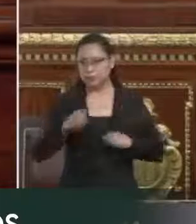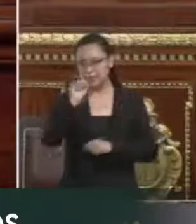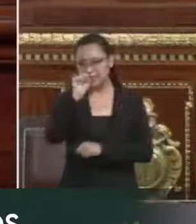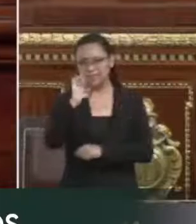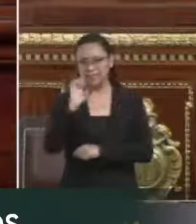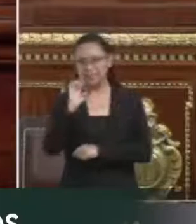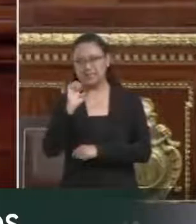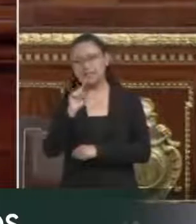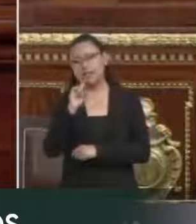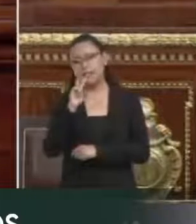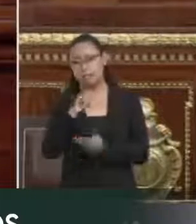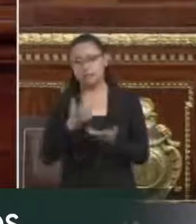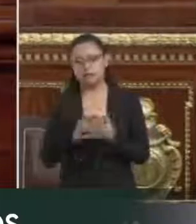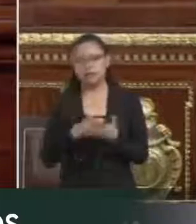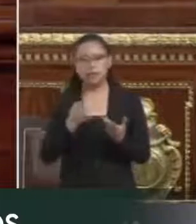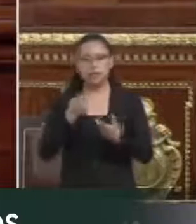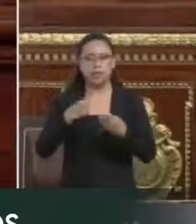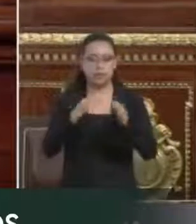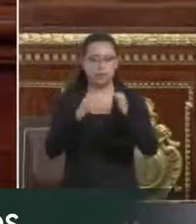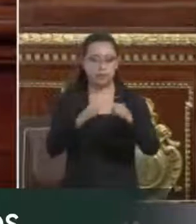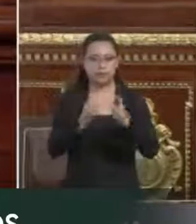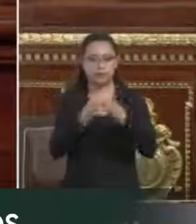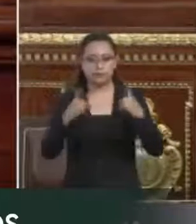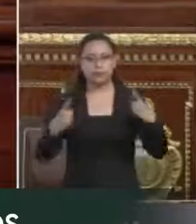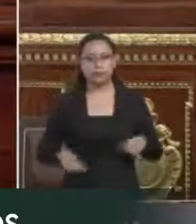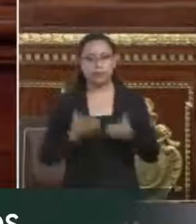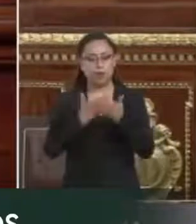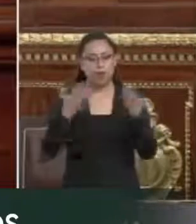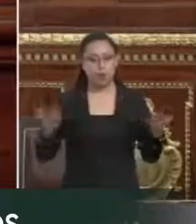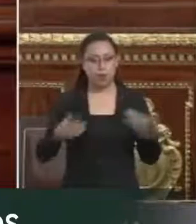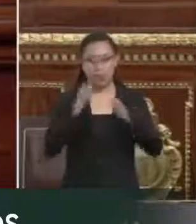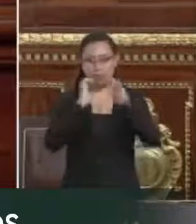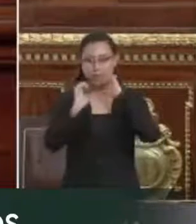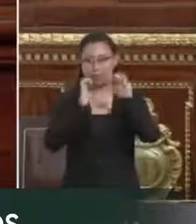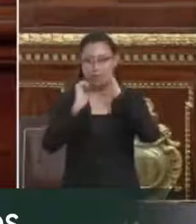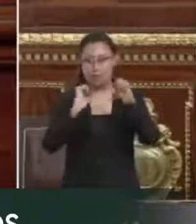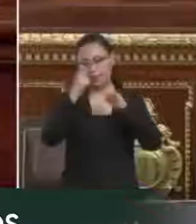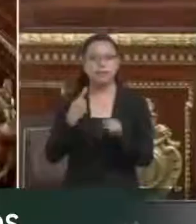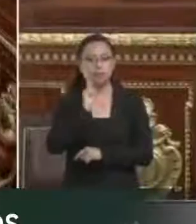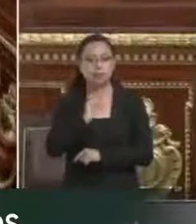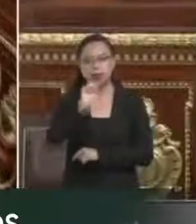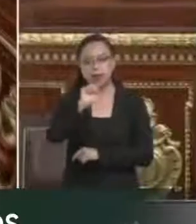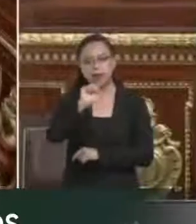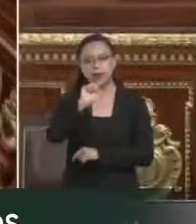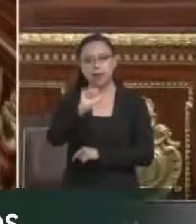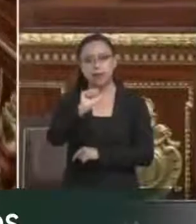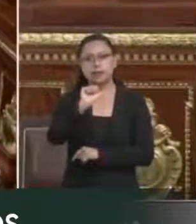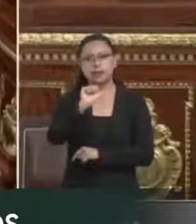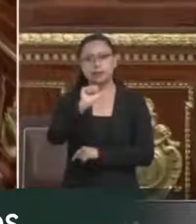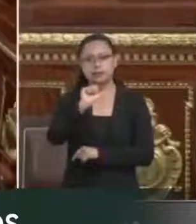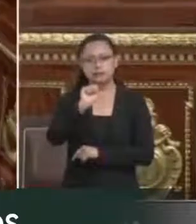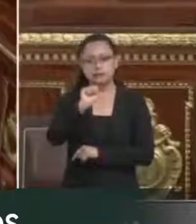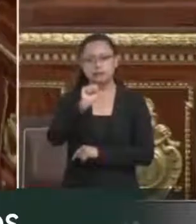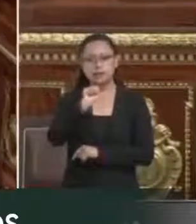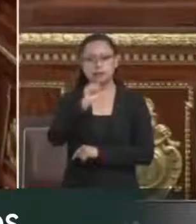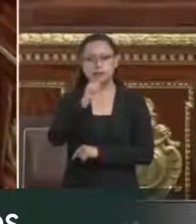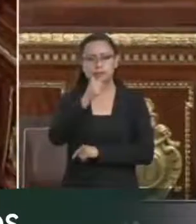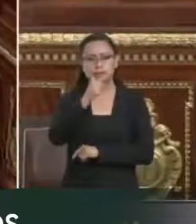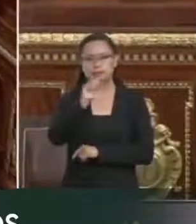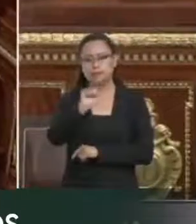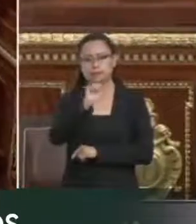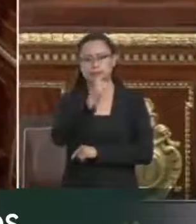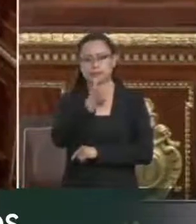de Las Lunas de la capital para que emprendan todas las acciones correspondientes desde el inicio hasta la conclusión del juicio y procedimientos en esta